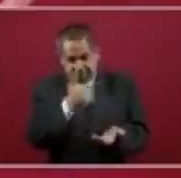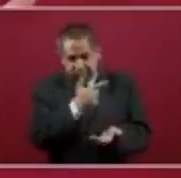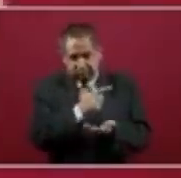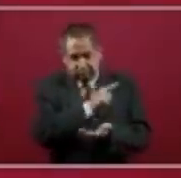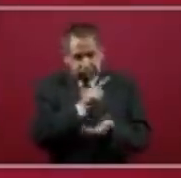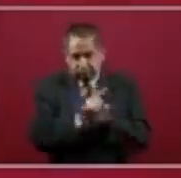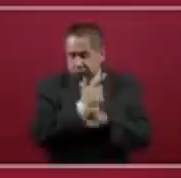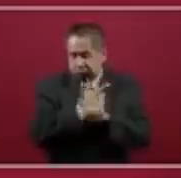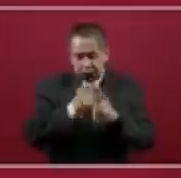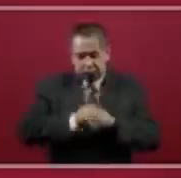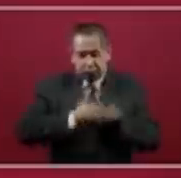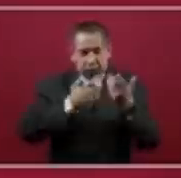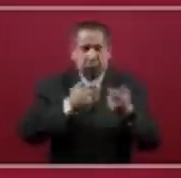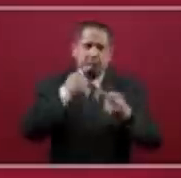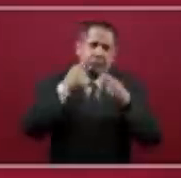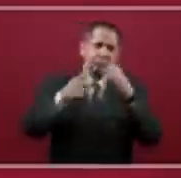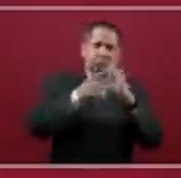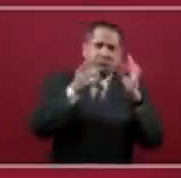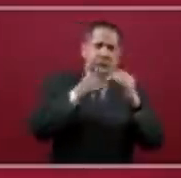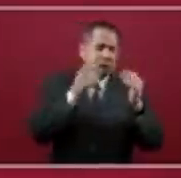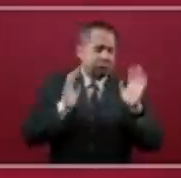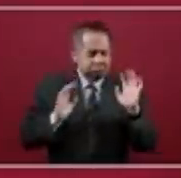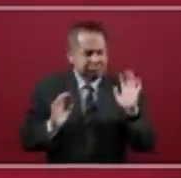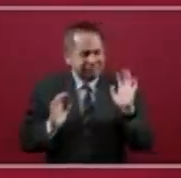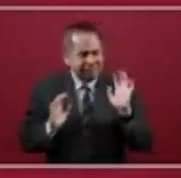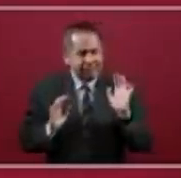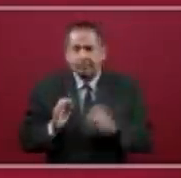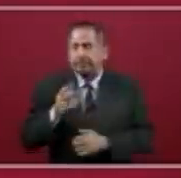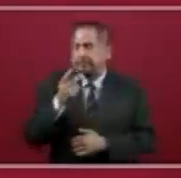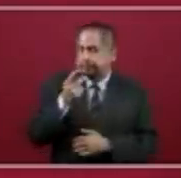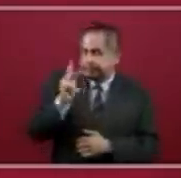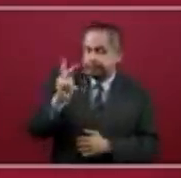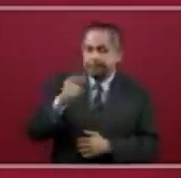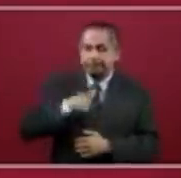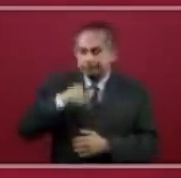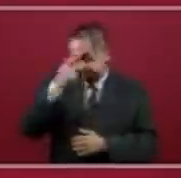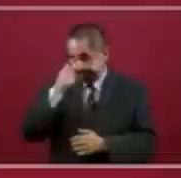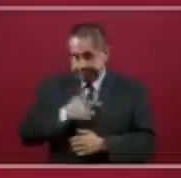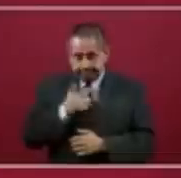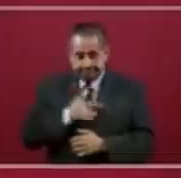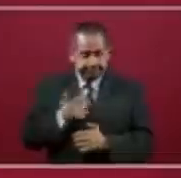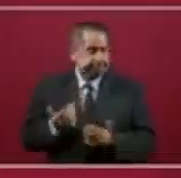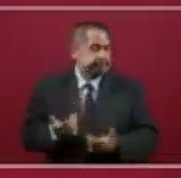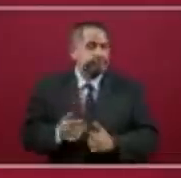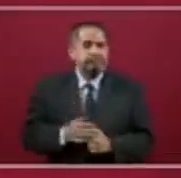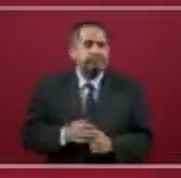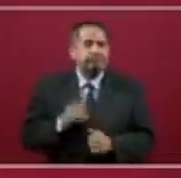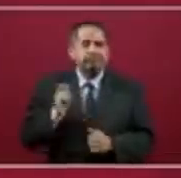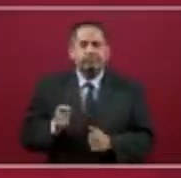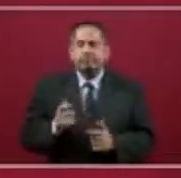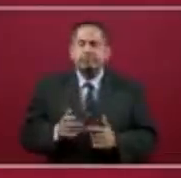la libertad, pero estoy seguro que para